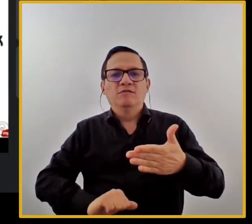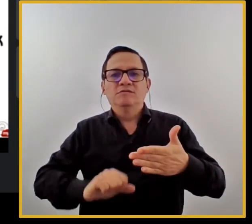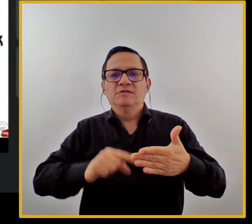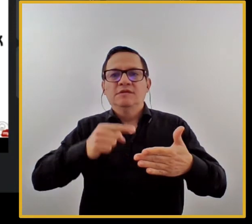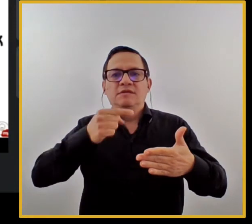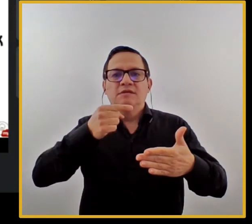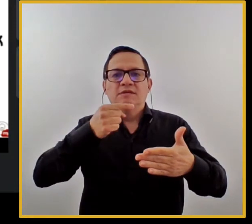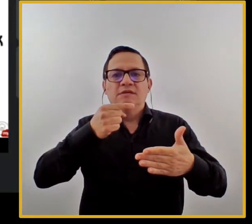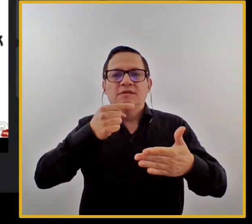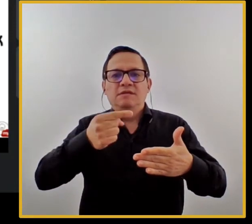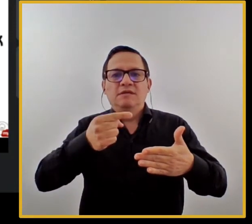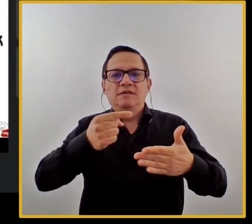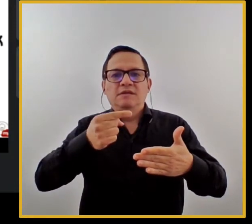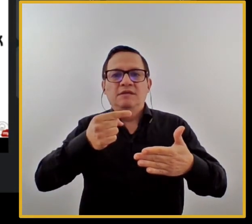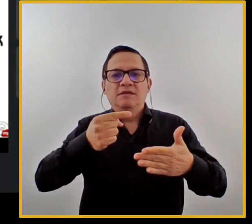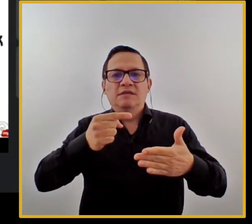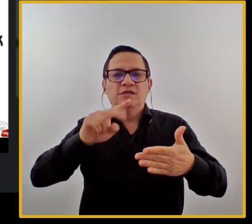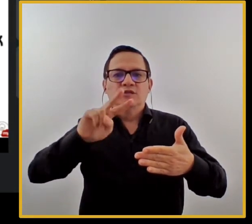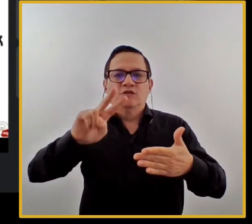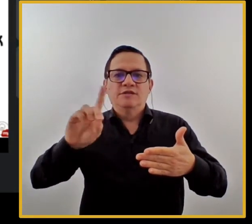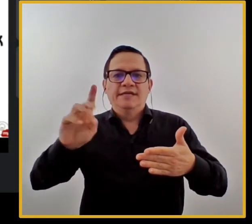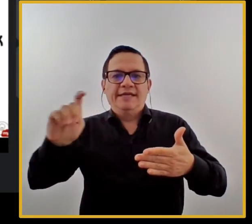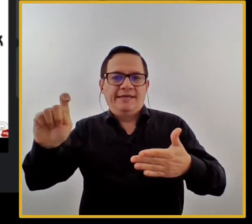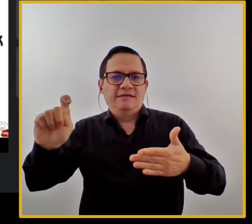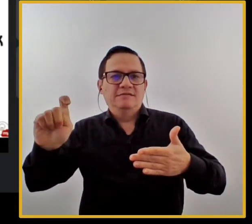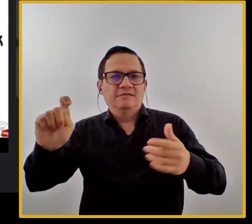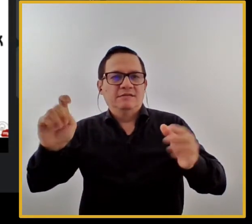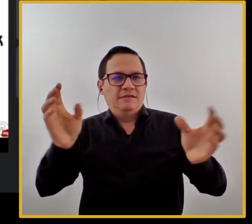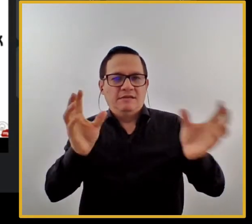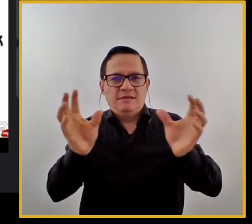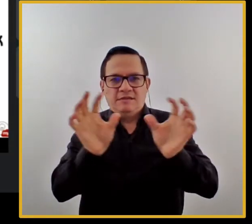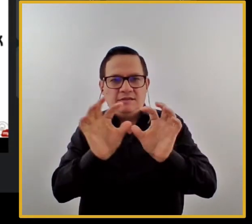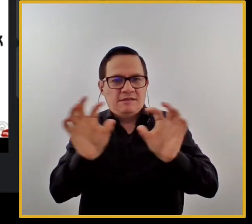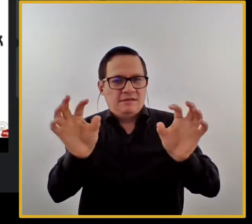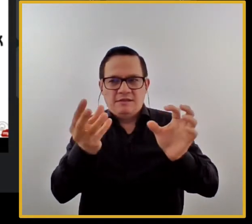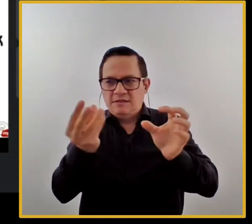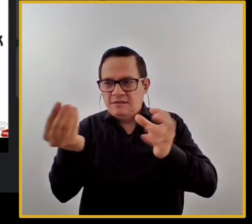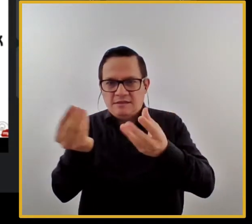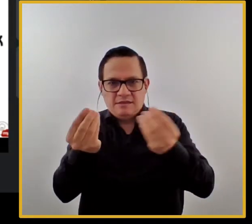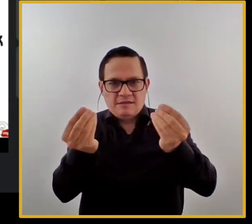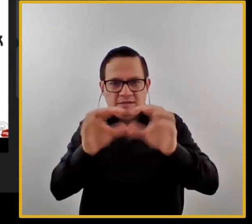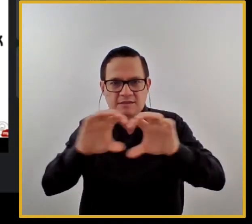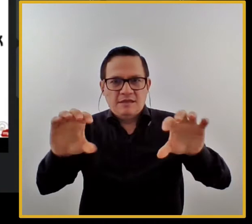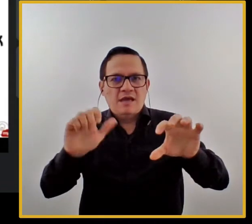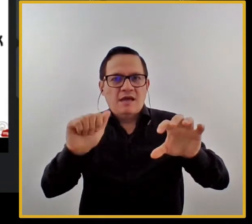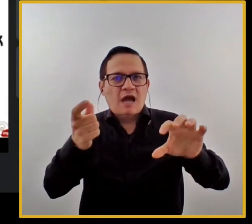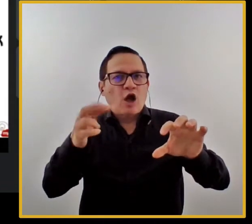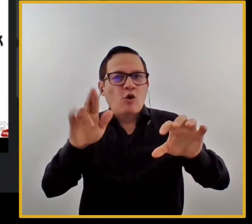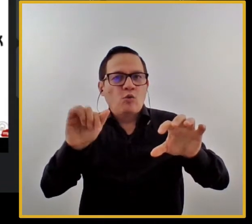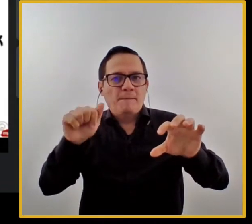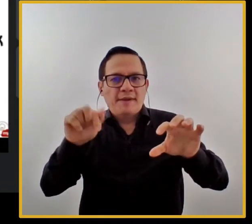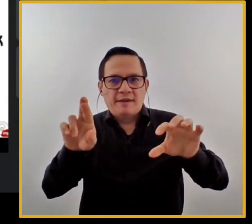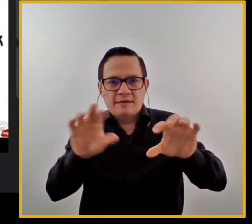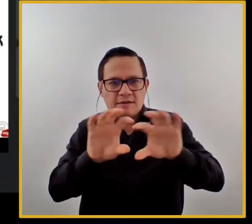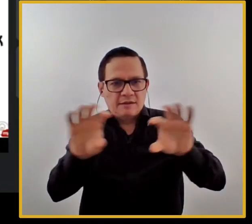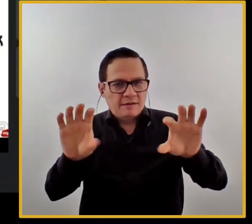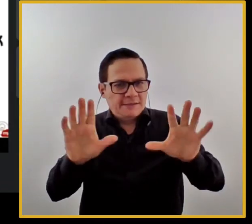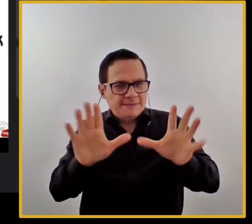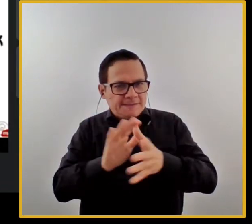dx. ¿Sí? Entonces allí pues ya agrupamos. Entonces